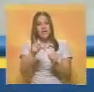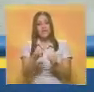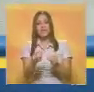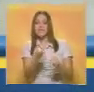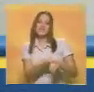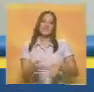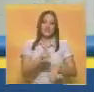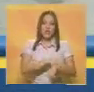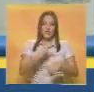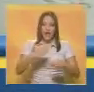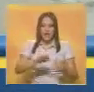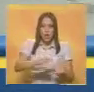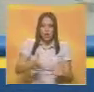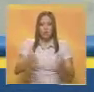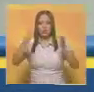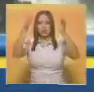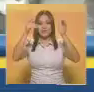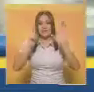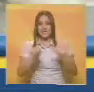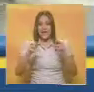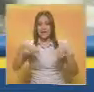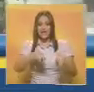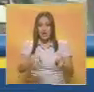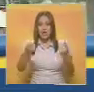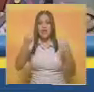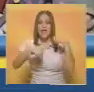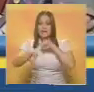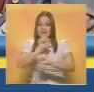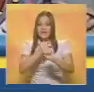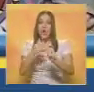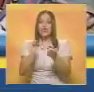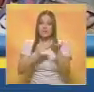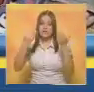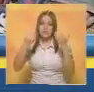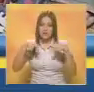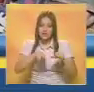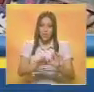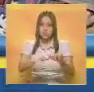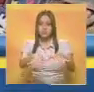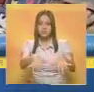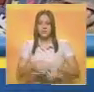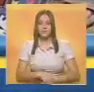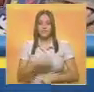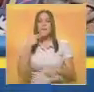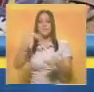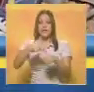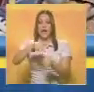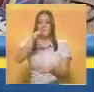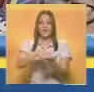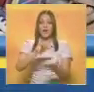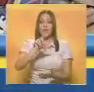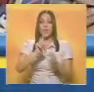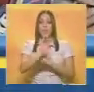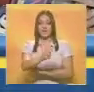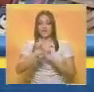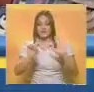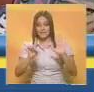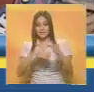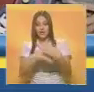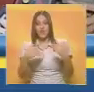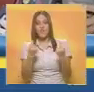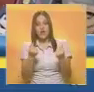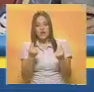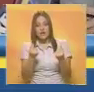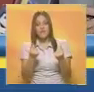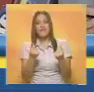refuerzo de los muros de contención de al menos 6 ríos para evitar futuras inundaciones. Tenemos una buena noticia de que PDVSA aprobó 46 millones de bolívares en un punto